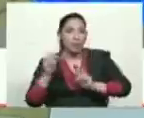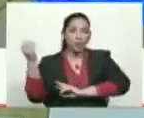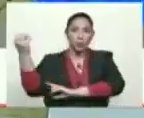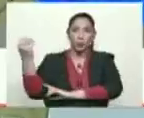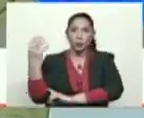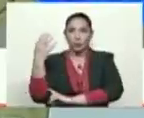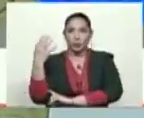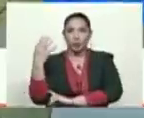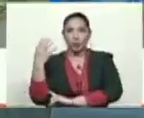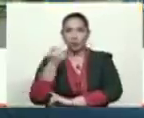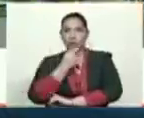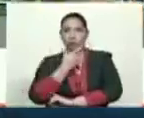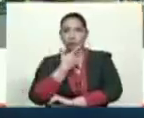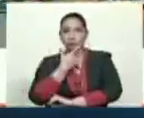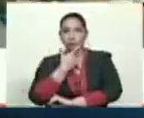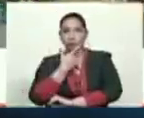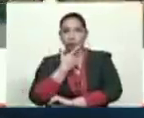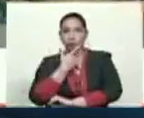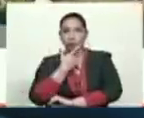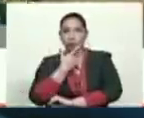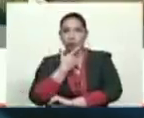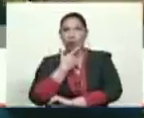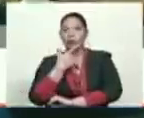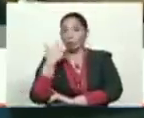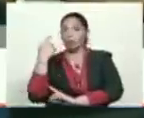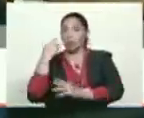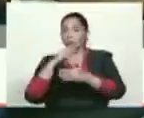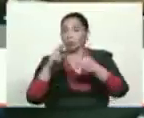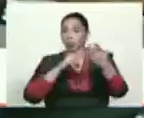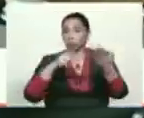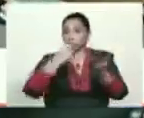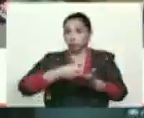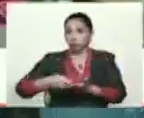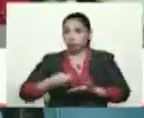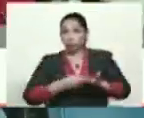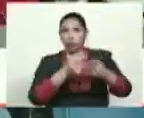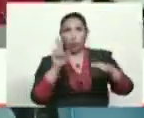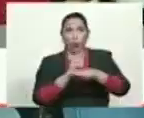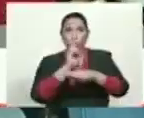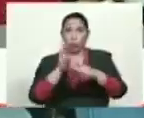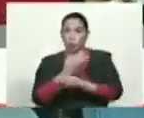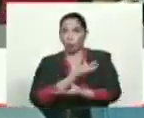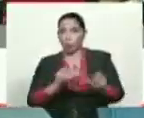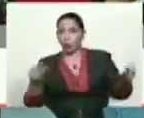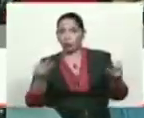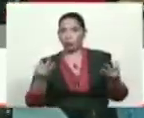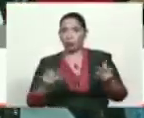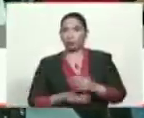y bella los recursos a tiempo para el uso correcto y eficiente